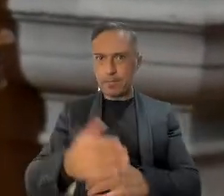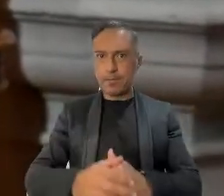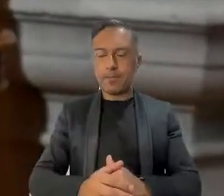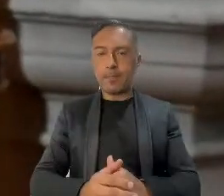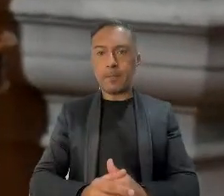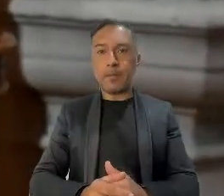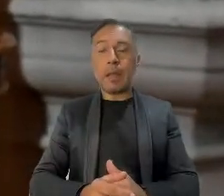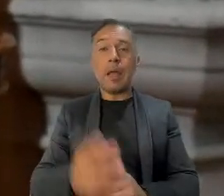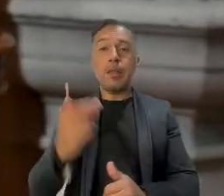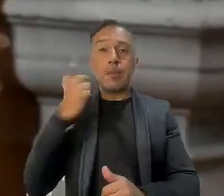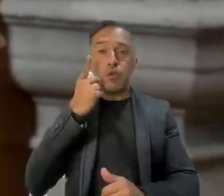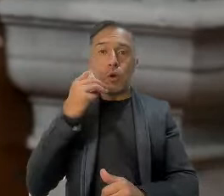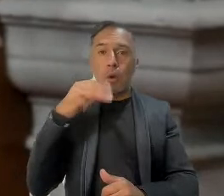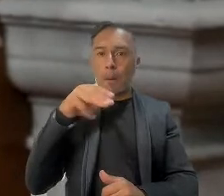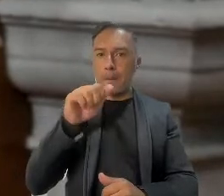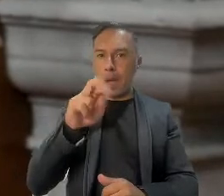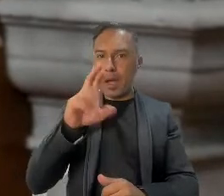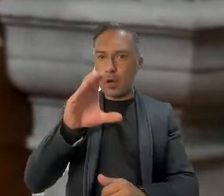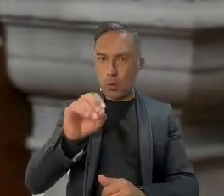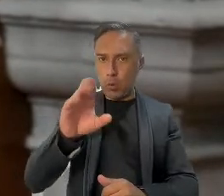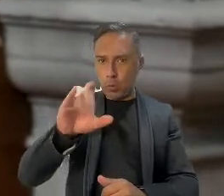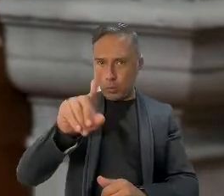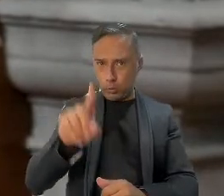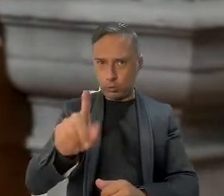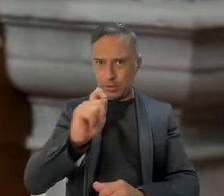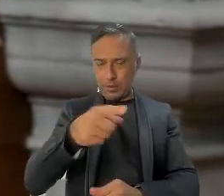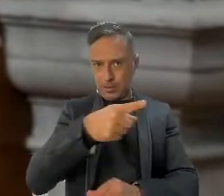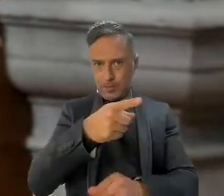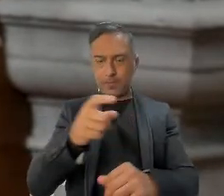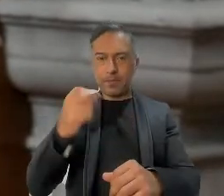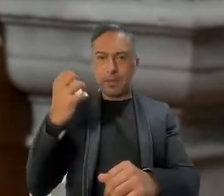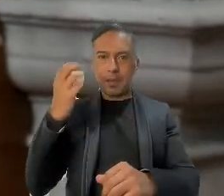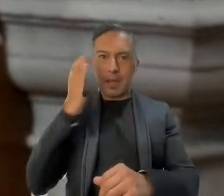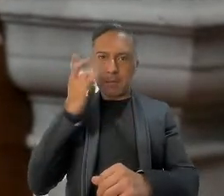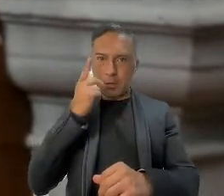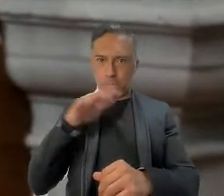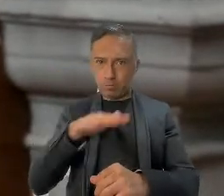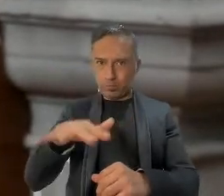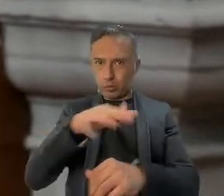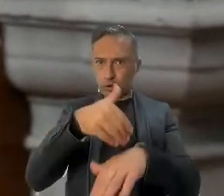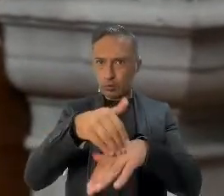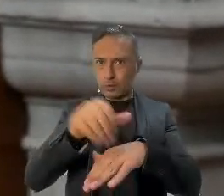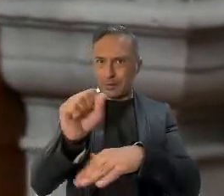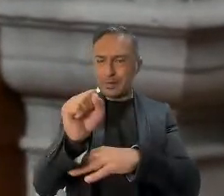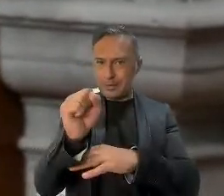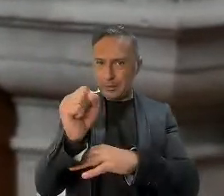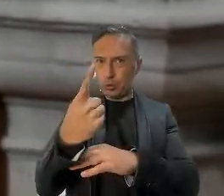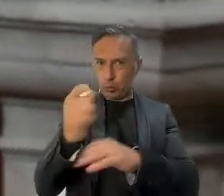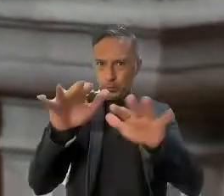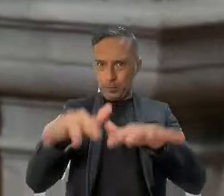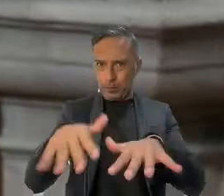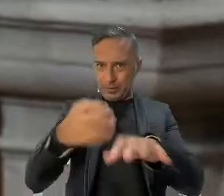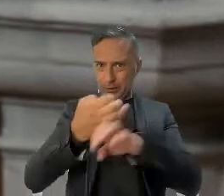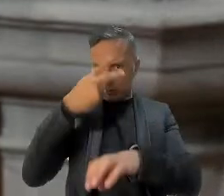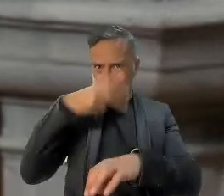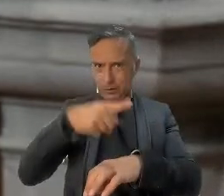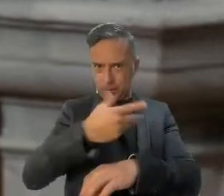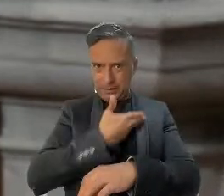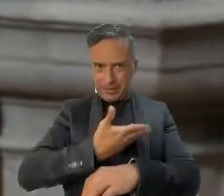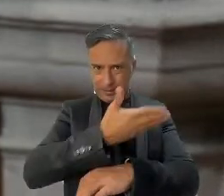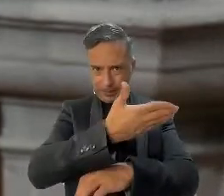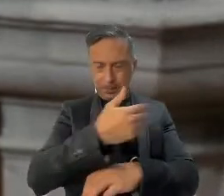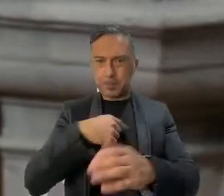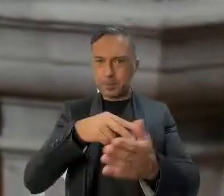Diputado Marco Antonio Cruz Cruz, presidente de la 61ª Legislatura del Estado de México, presente. Los que suscriben: C. Mauro